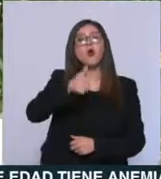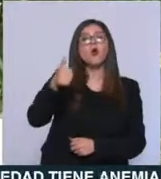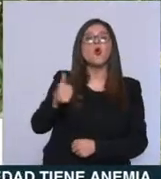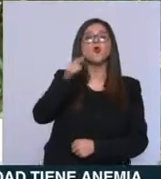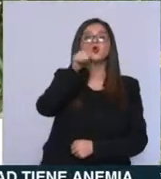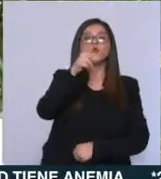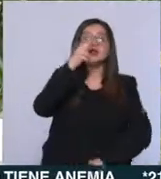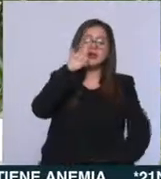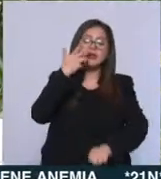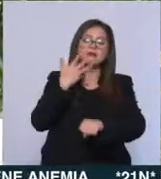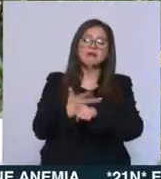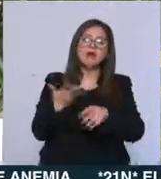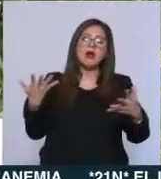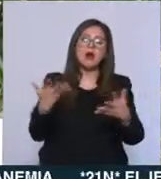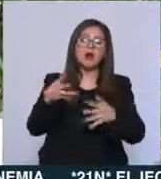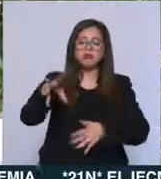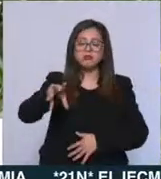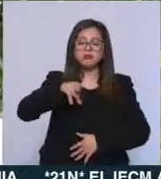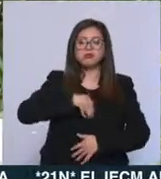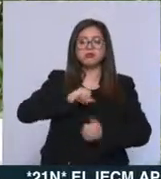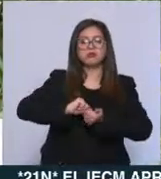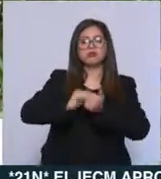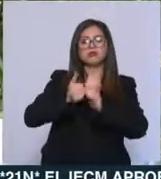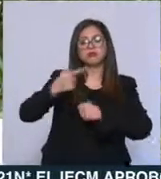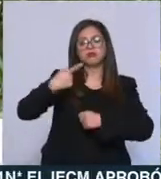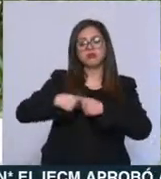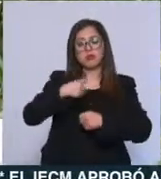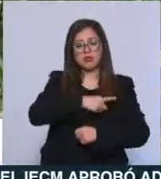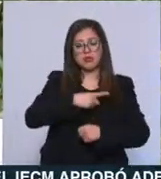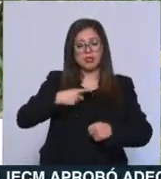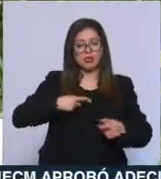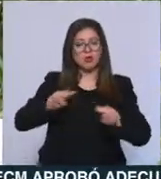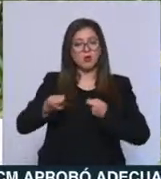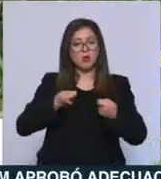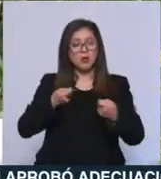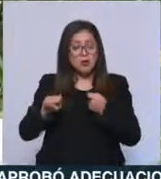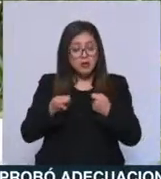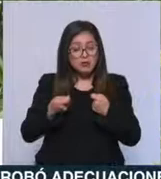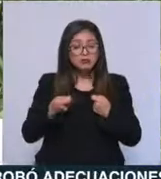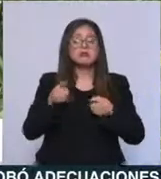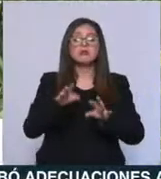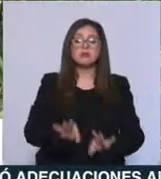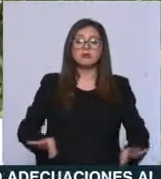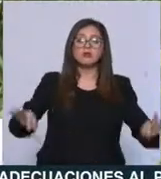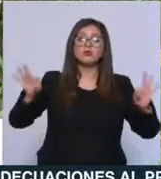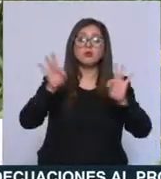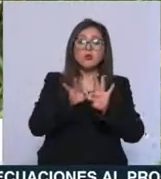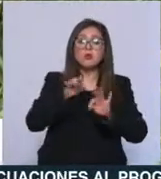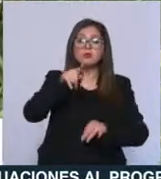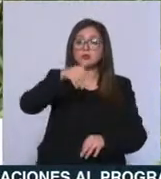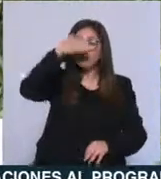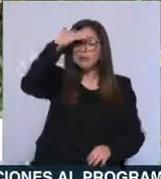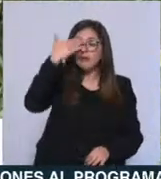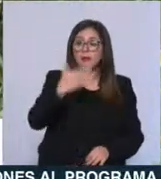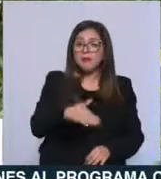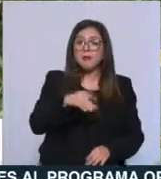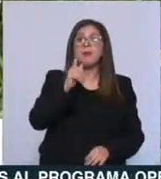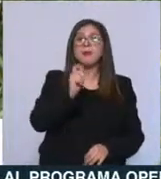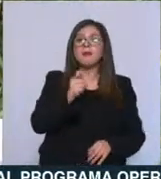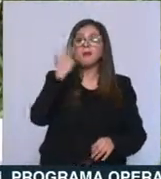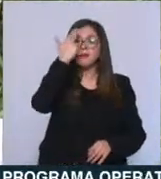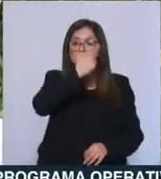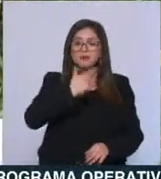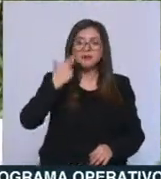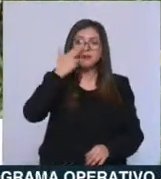dependen del individuo para controlar. Entonces, por eso es tan importante tanto tener en consideración cuáles son